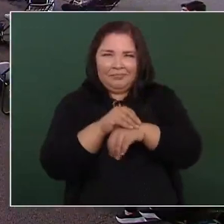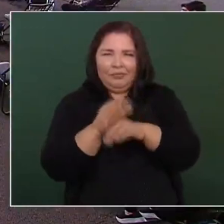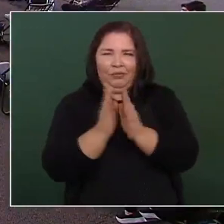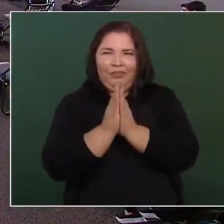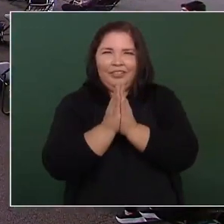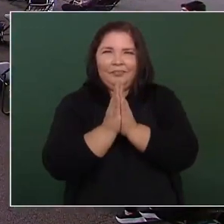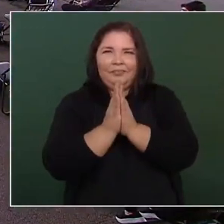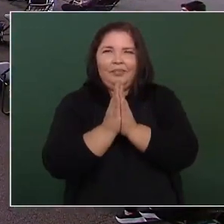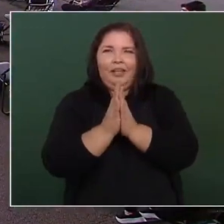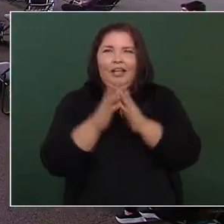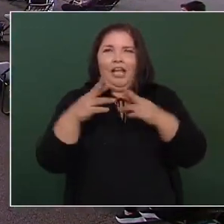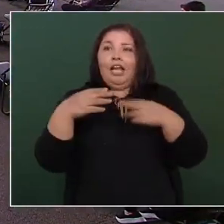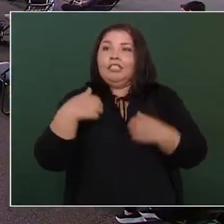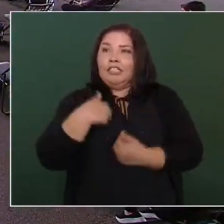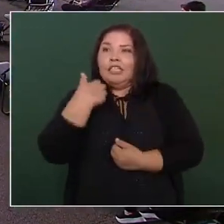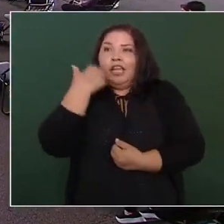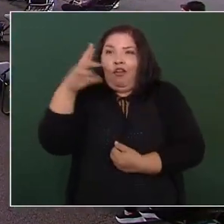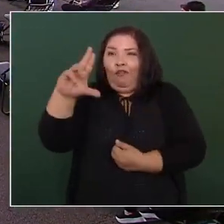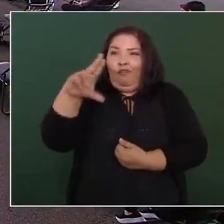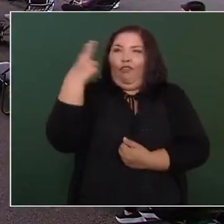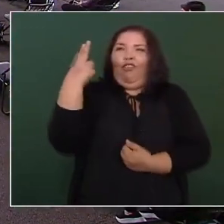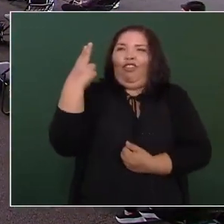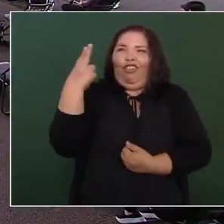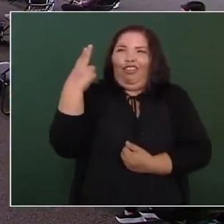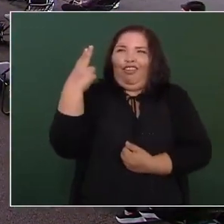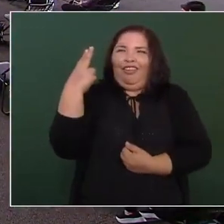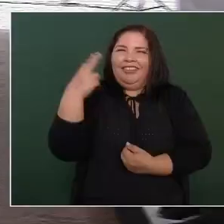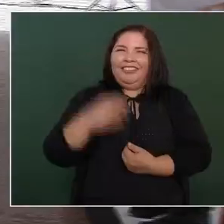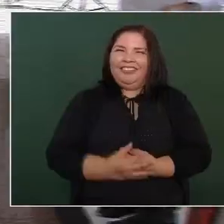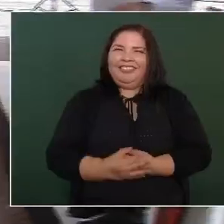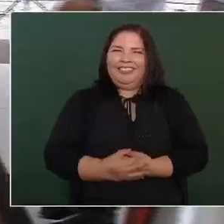favor. Y quiero una foto.